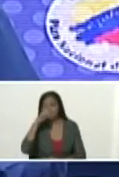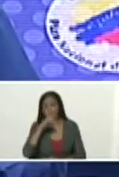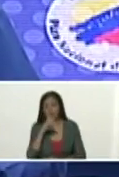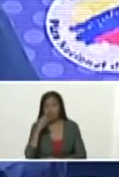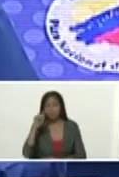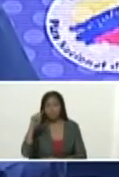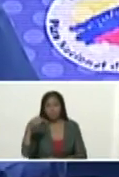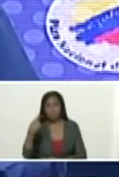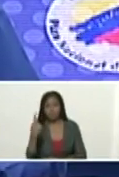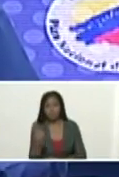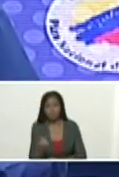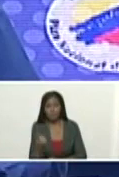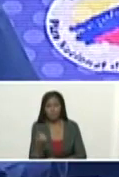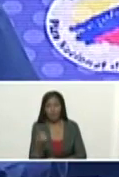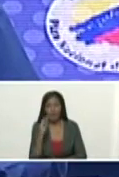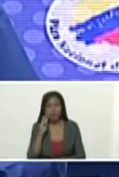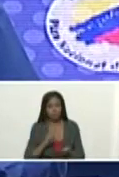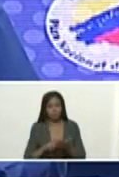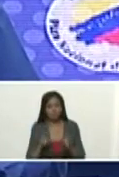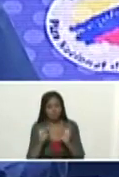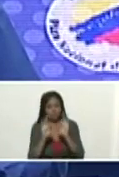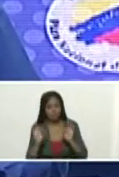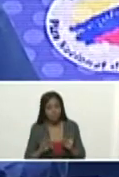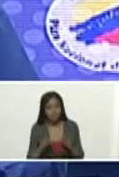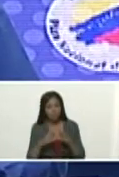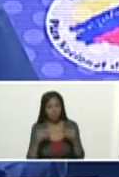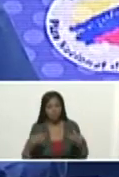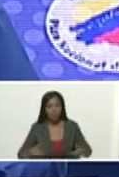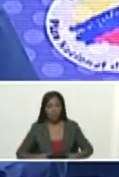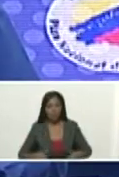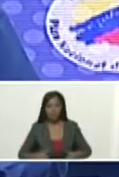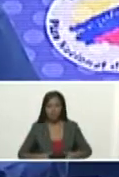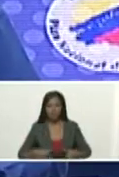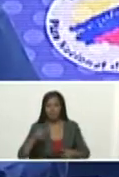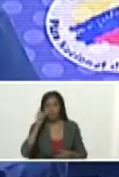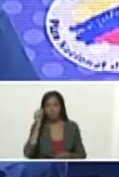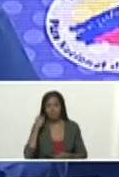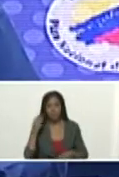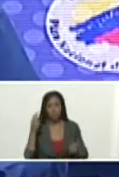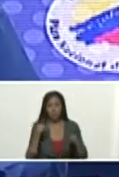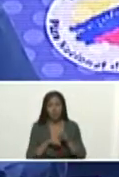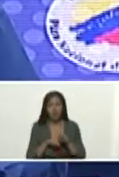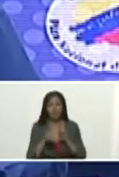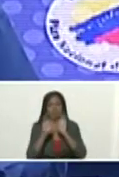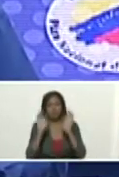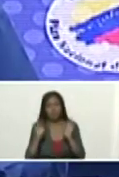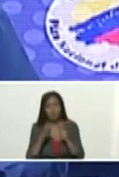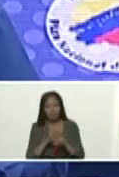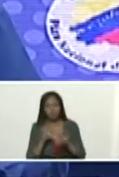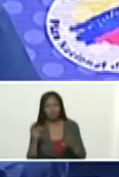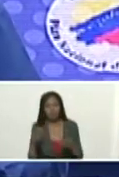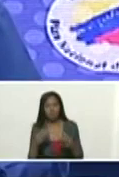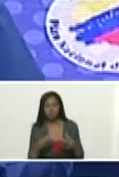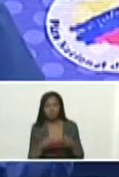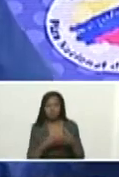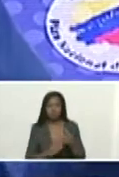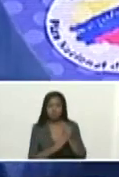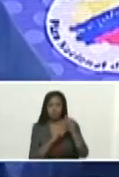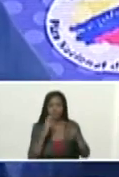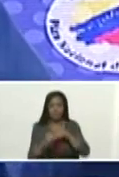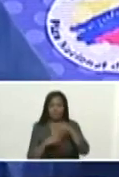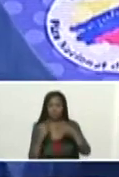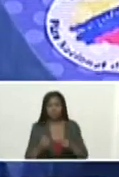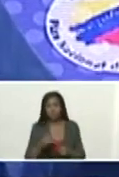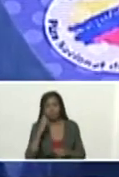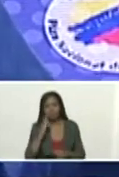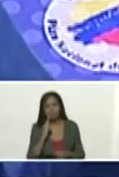después, ha valido la pena todo el esfuerzo de hombres como Simón Rodríguez, que nos dejó su legado, y la revolución